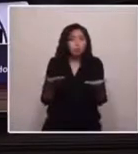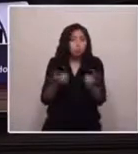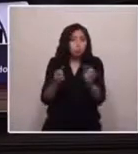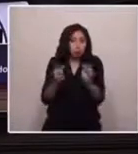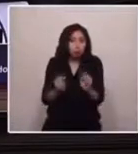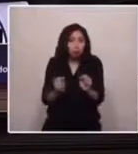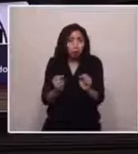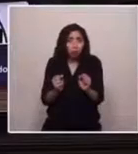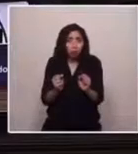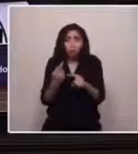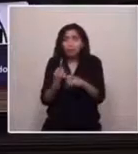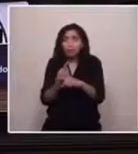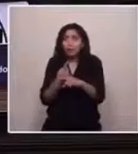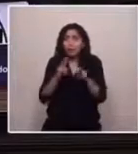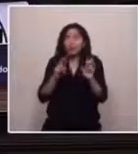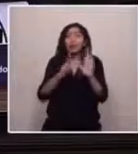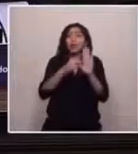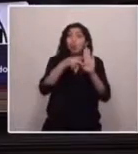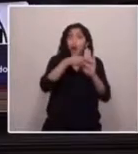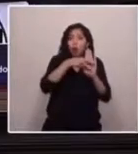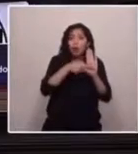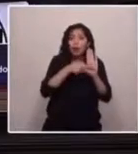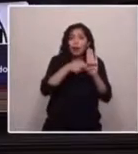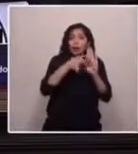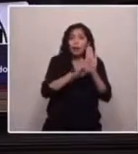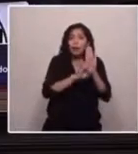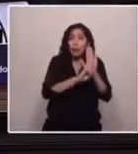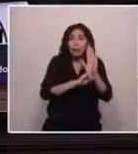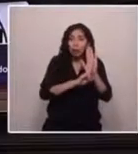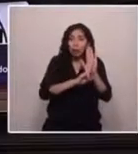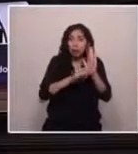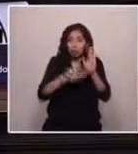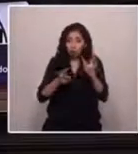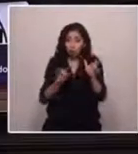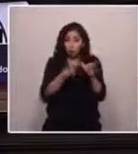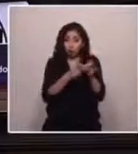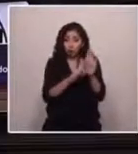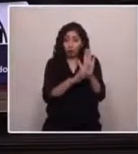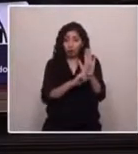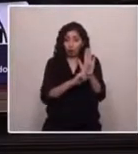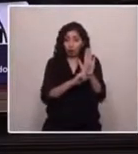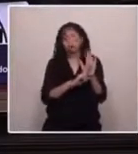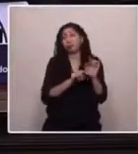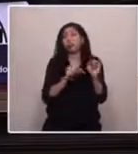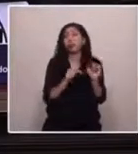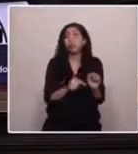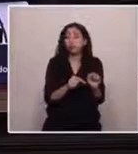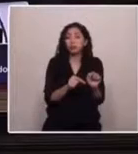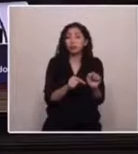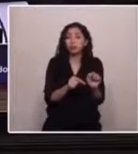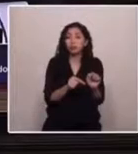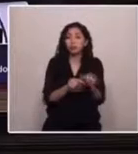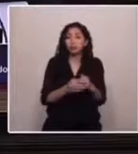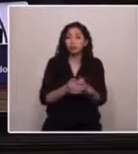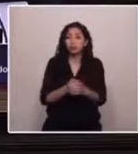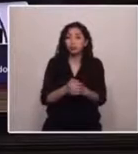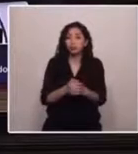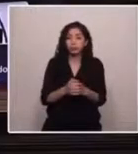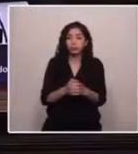mesa hace una propuesta la mesa ampliada digamos hace una propuesta y esa propuesta es ratificada